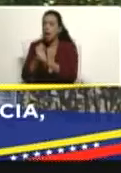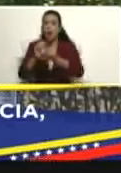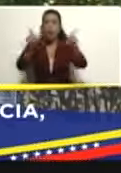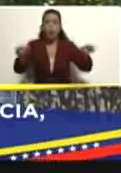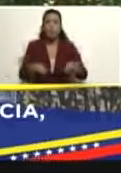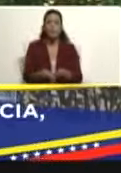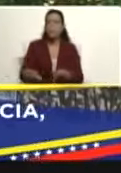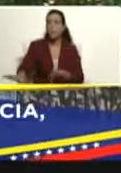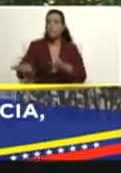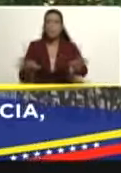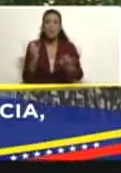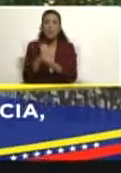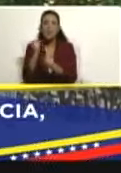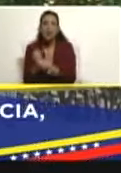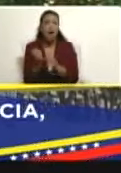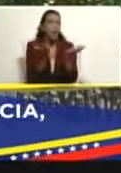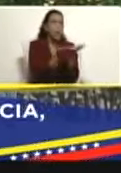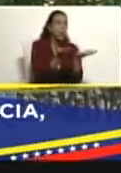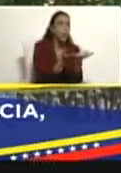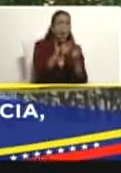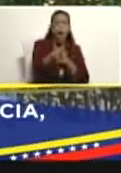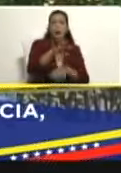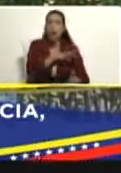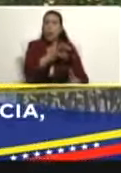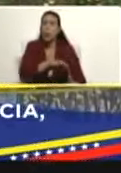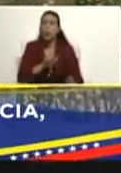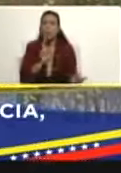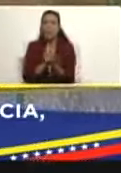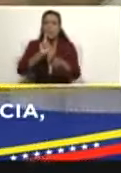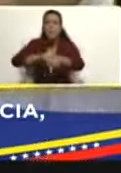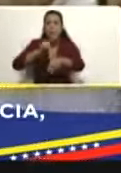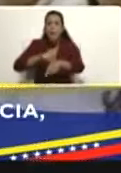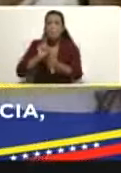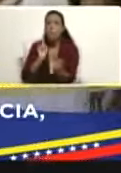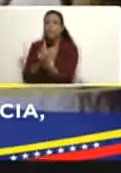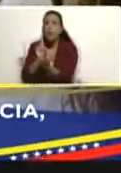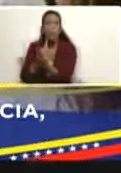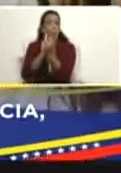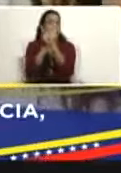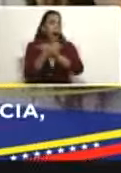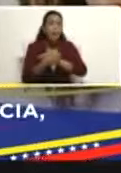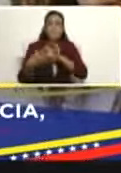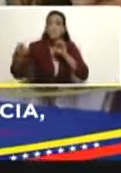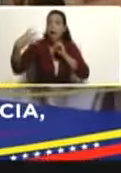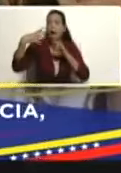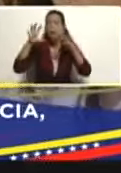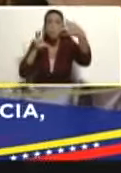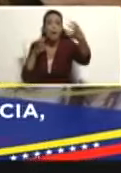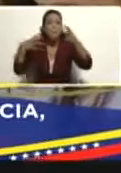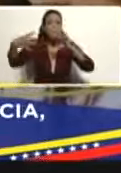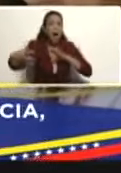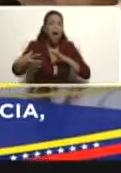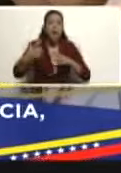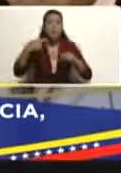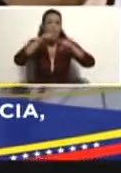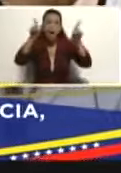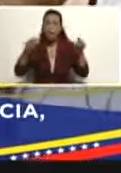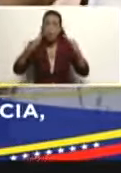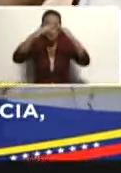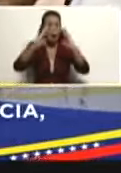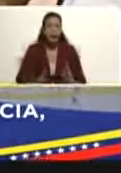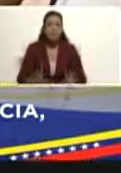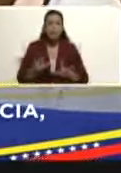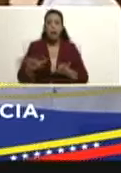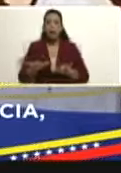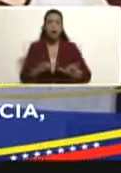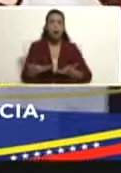distancia, donde las zonas horarias laborales tienen un cambio, un impacto, de hacerlo de casa. Y